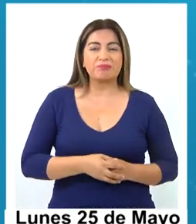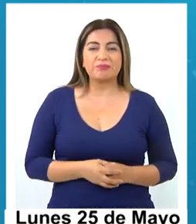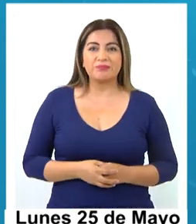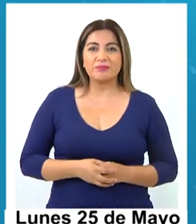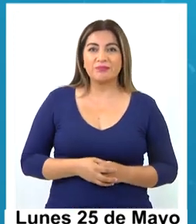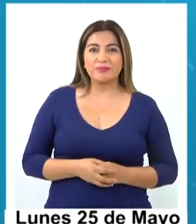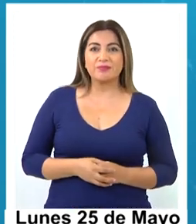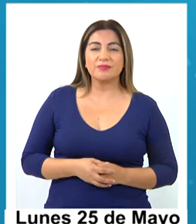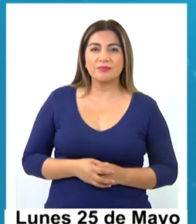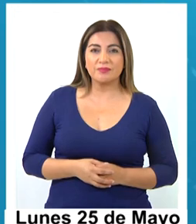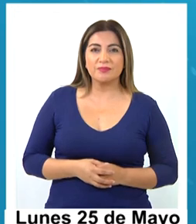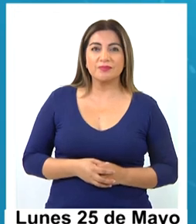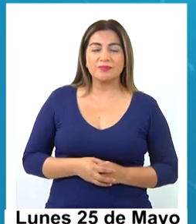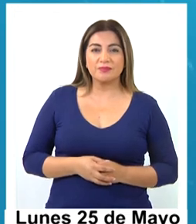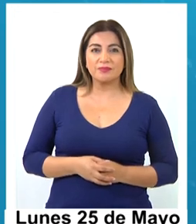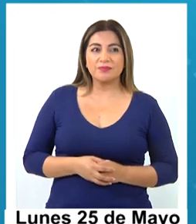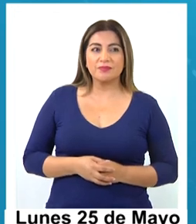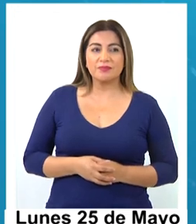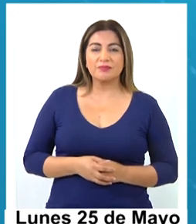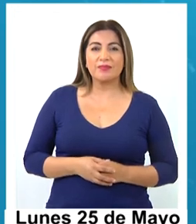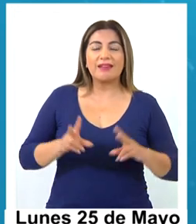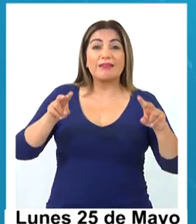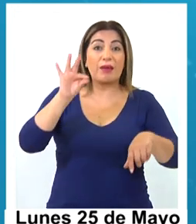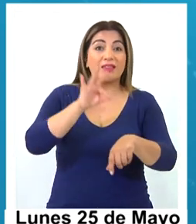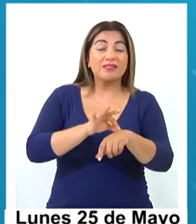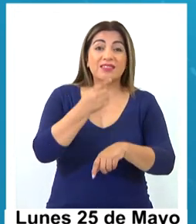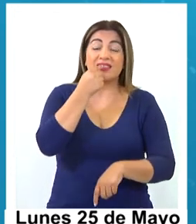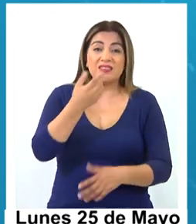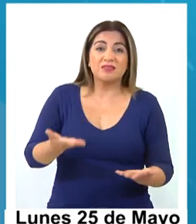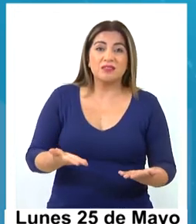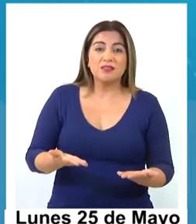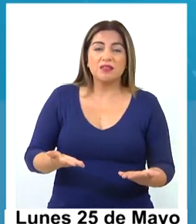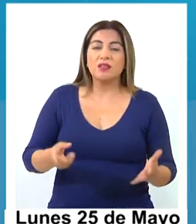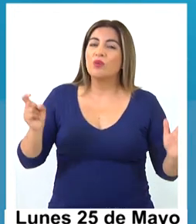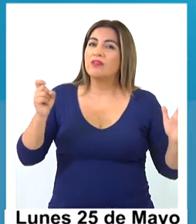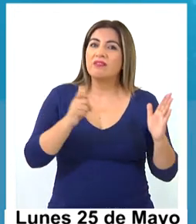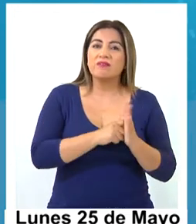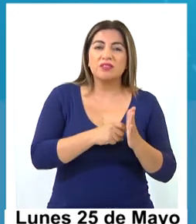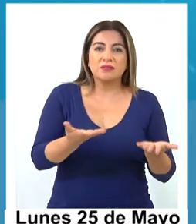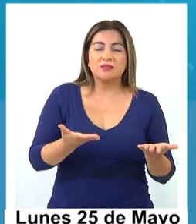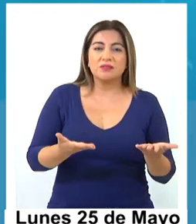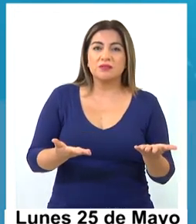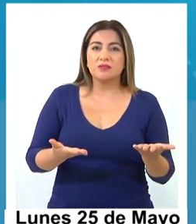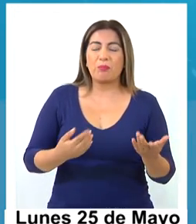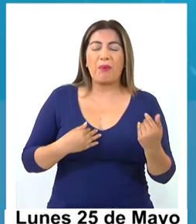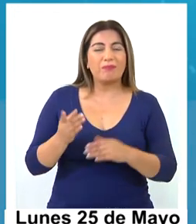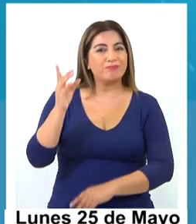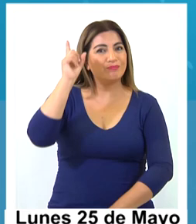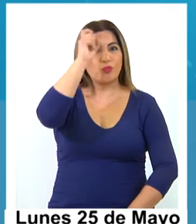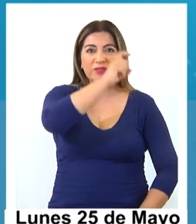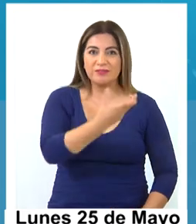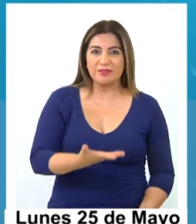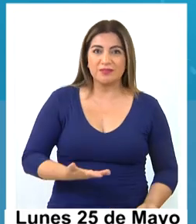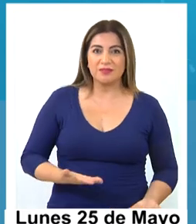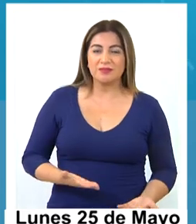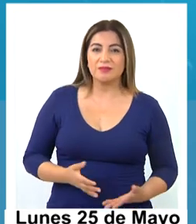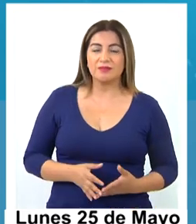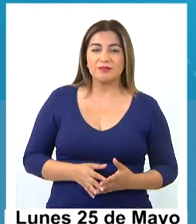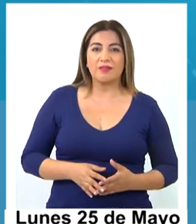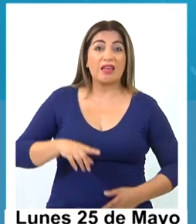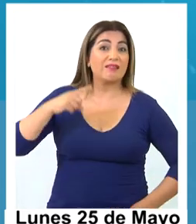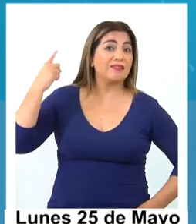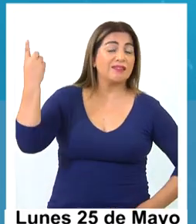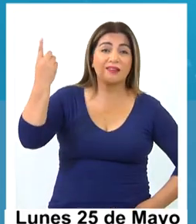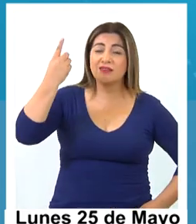eso a ver la odontología viene de un período en que ha sido complejo ya